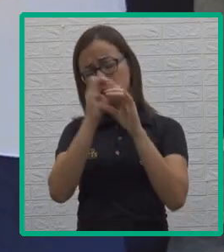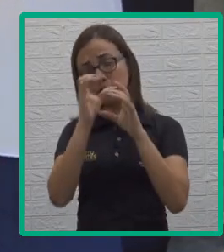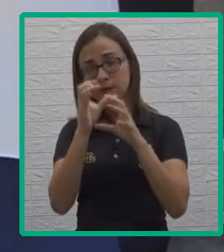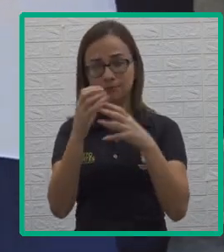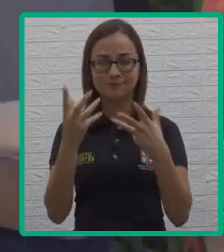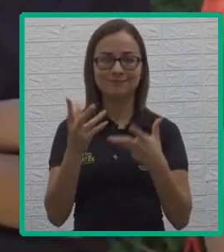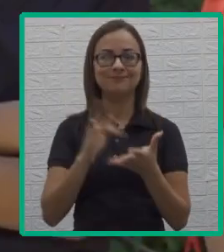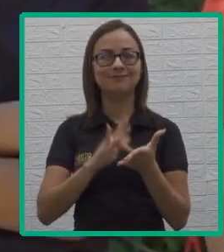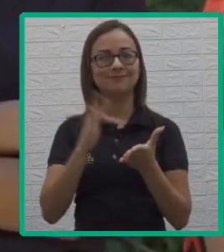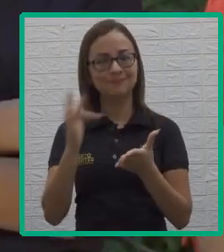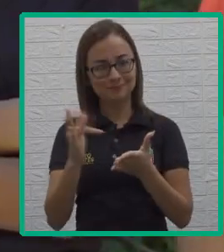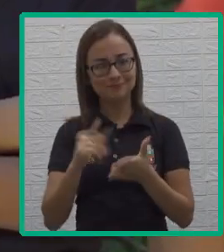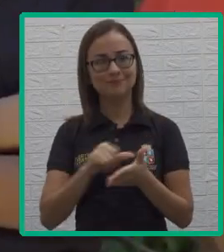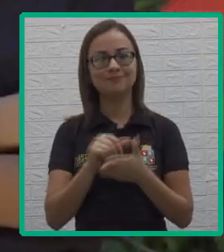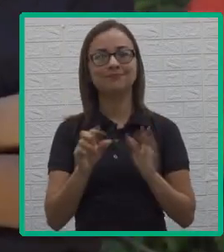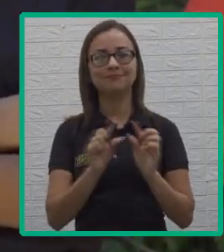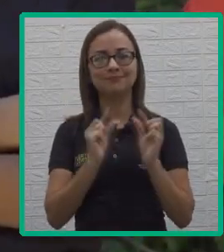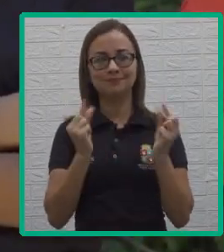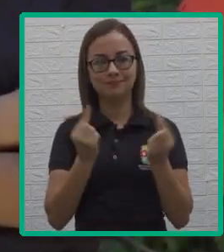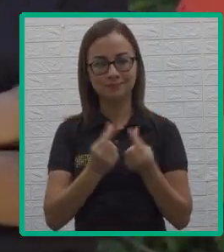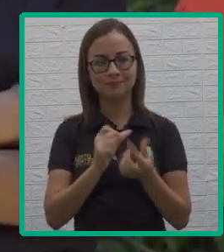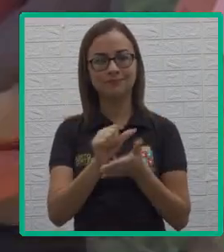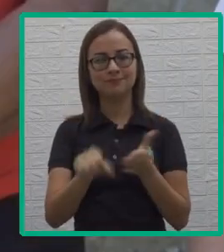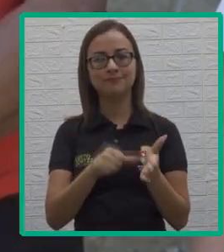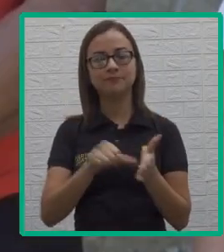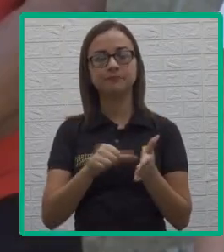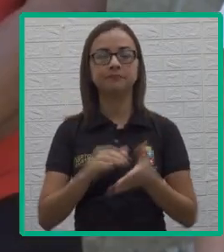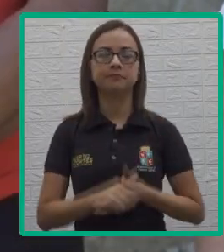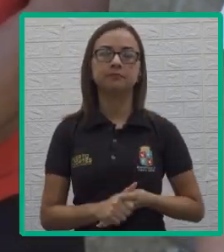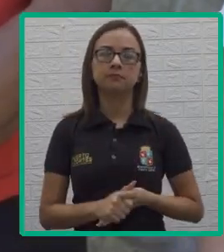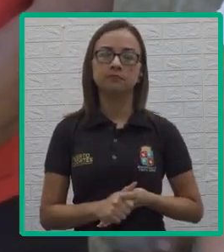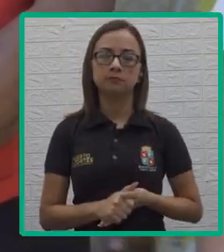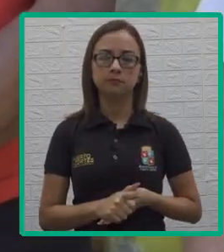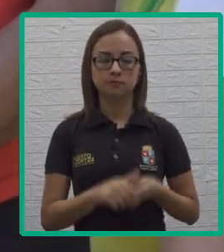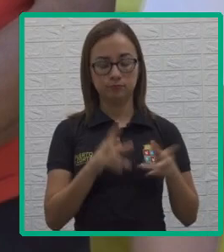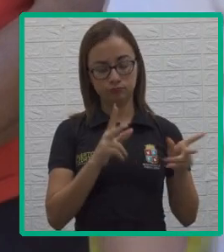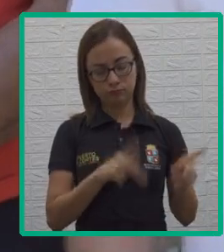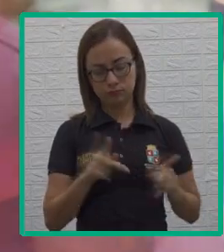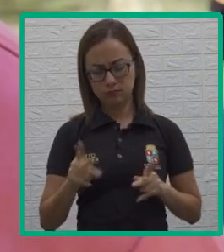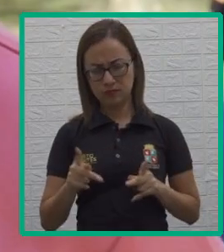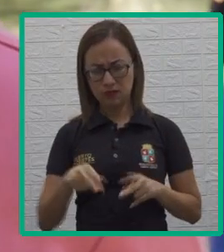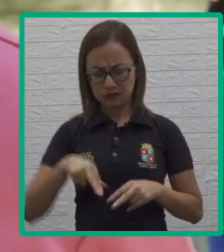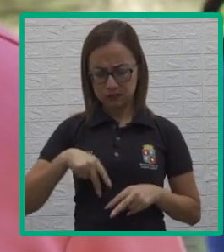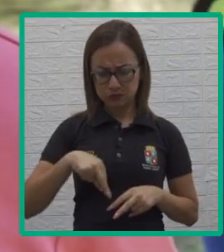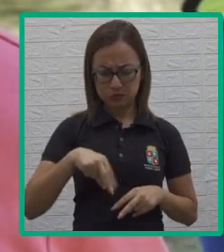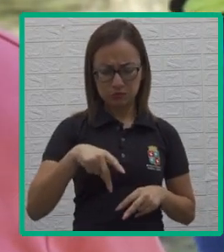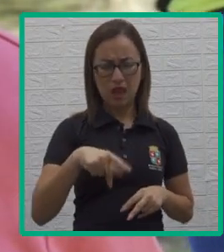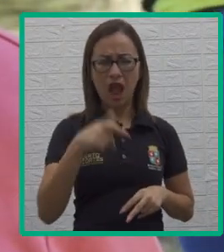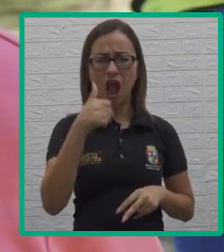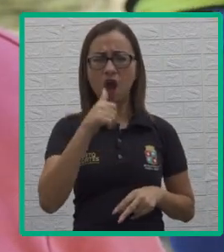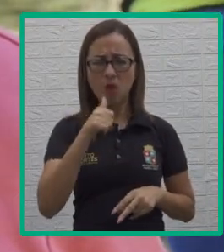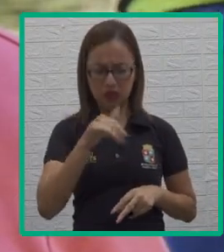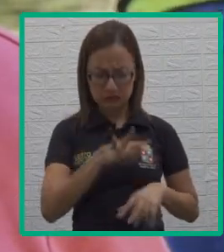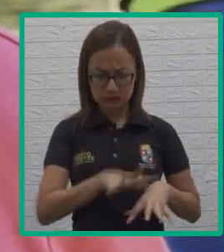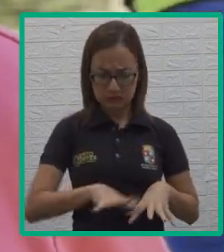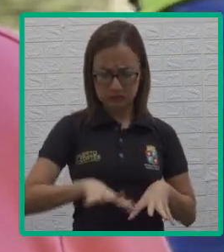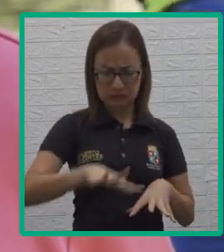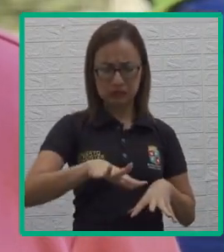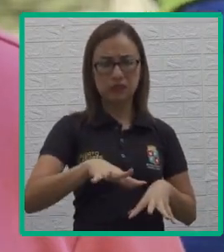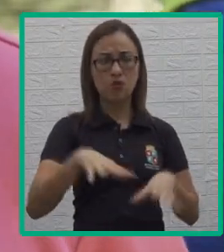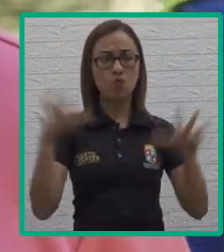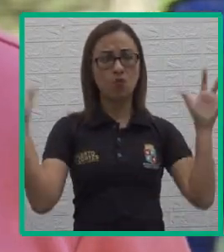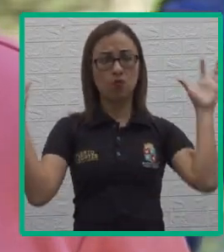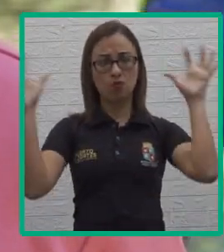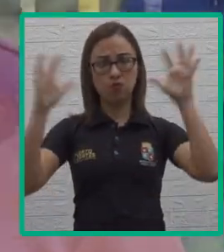añorando y ha sido de bendición. Agradecido con la corporación municipal. La gente pasaba por el